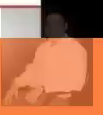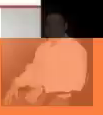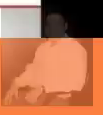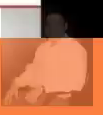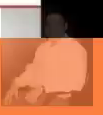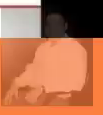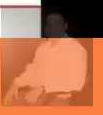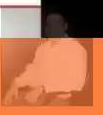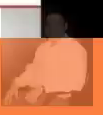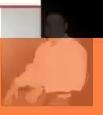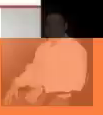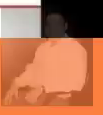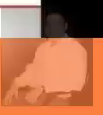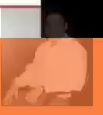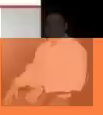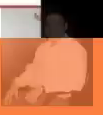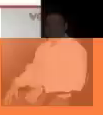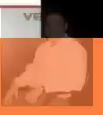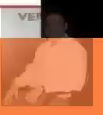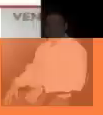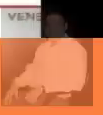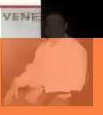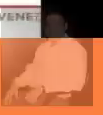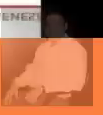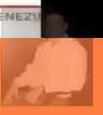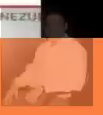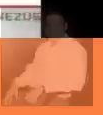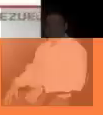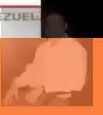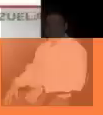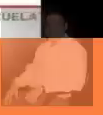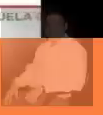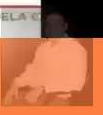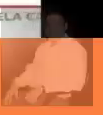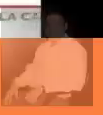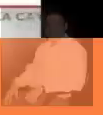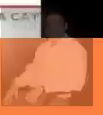traigamos nosotros la opinión de nuestro pueblo sobre este tema para la toma de decisiones.